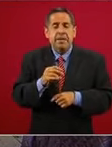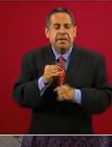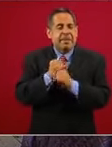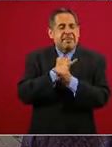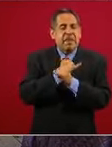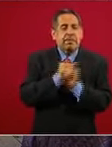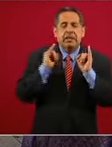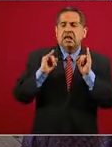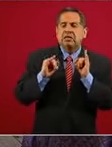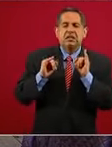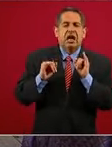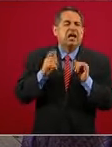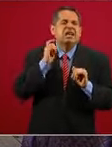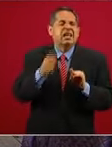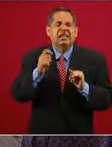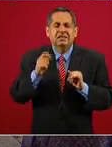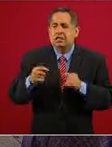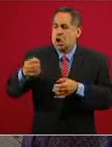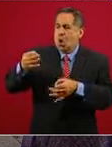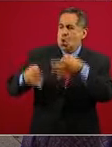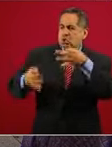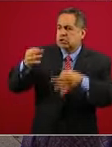las instituciones de justicia.